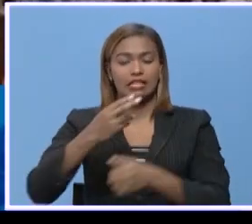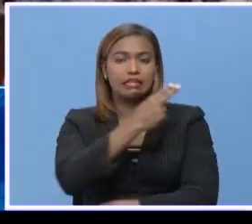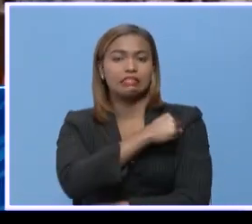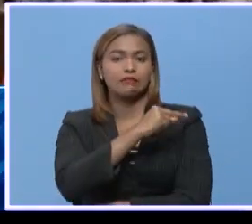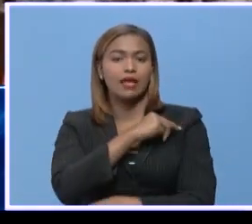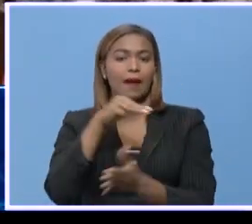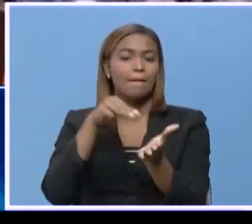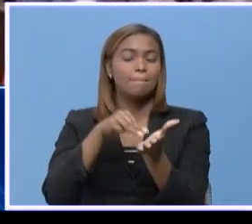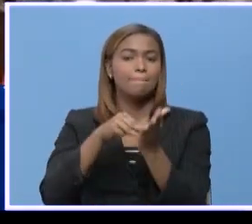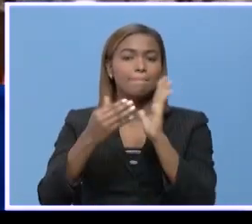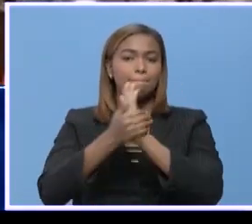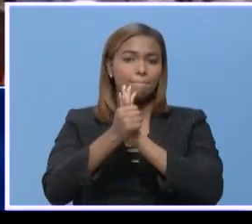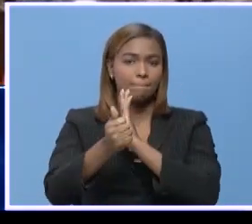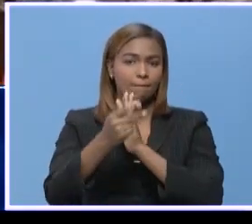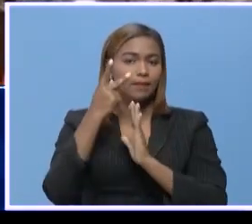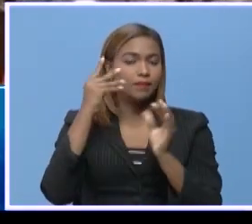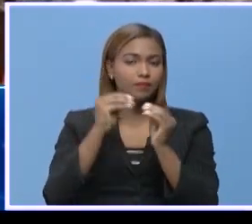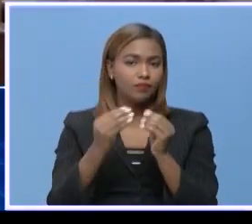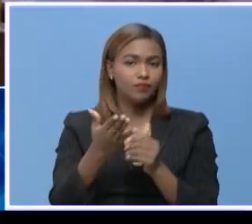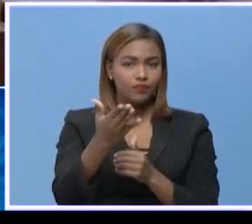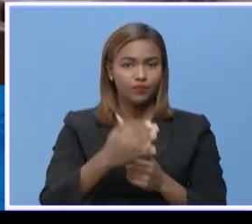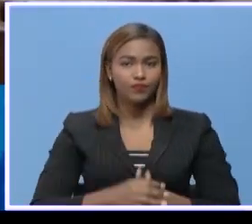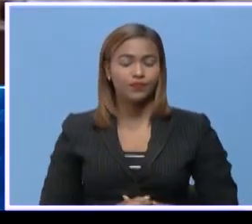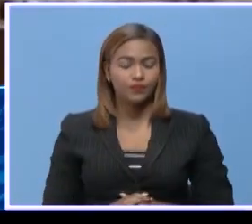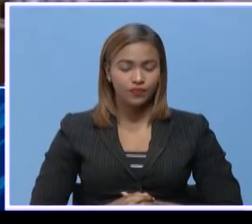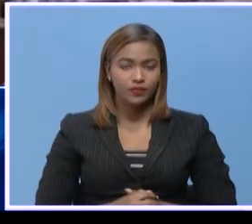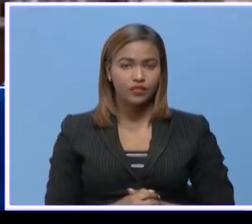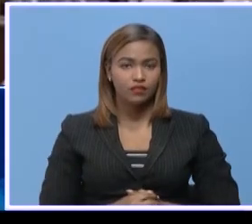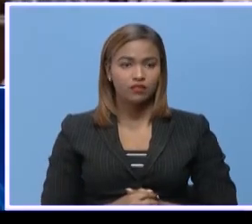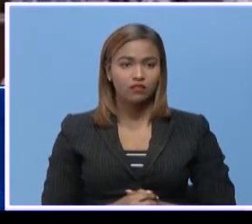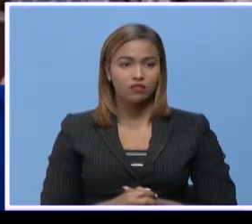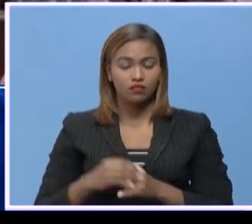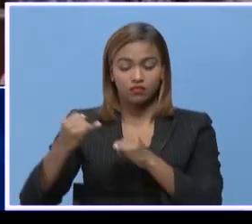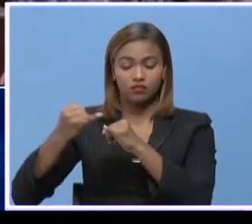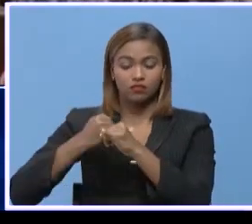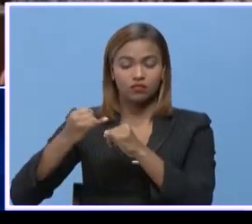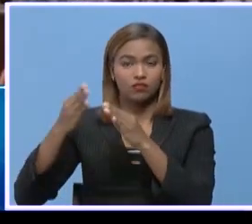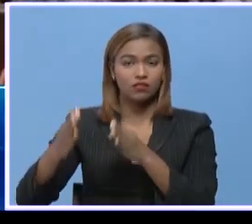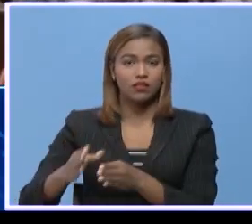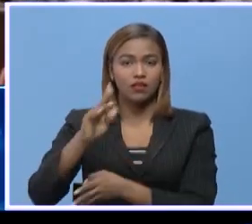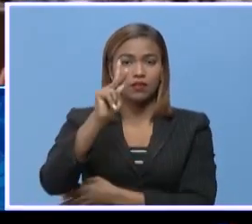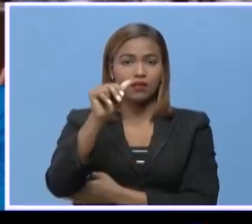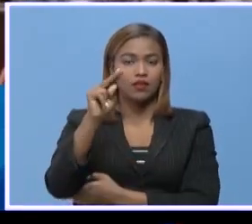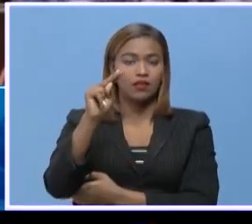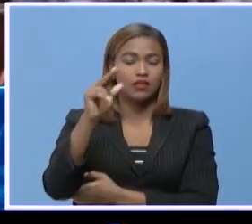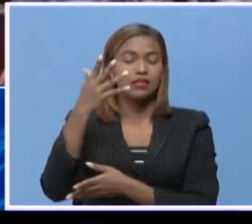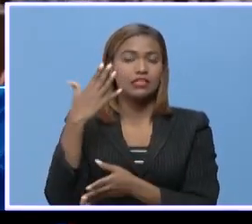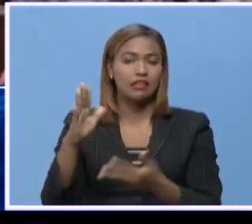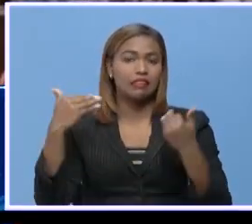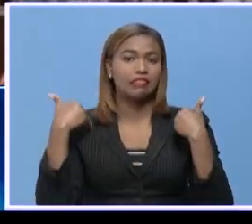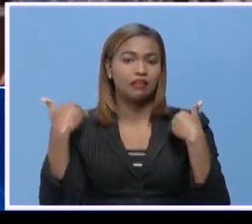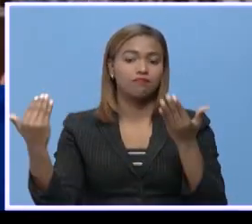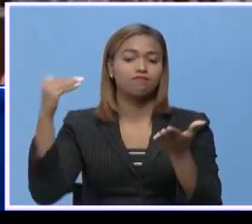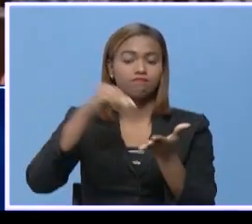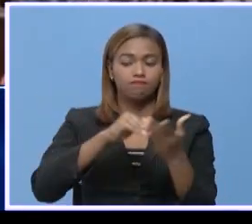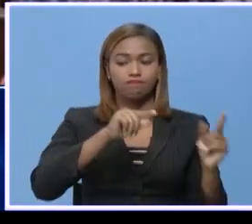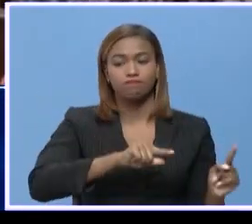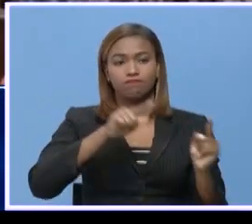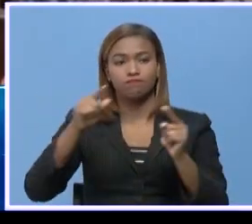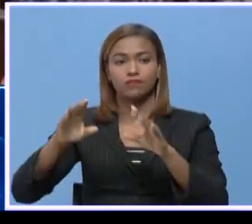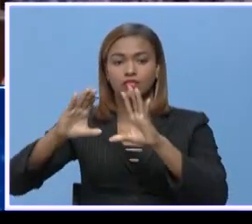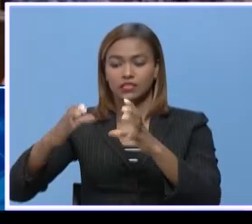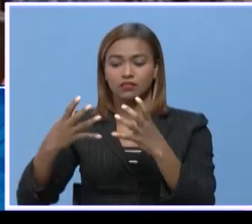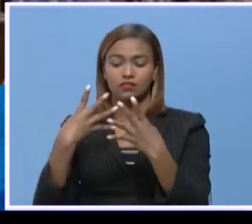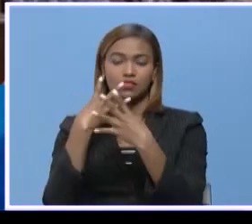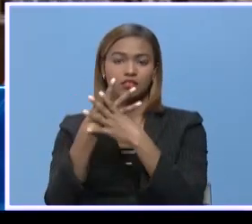y Medicina Avanzada. Escuchemos. El ingeniero Francisco Pagán ya está reingresado al Centro